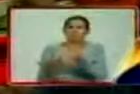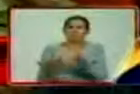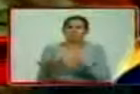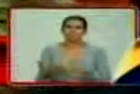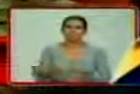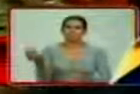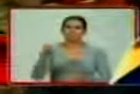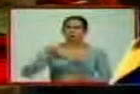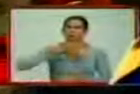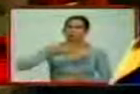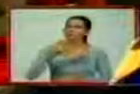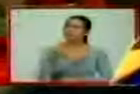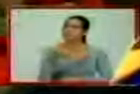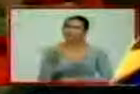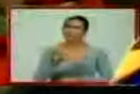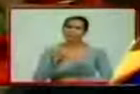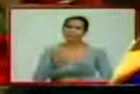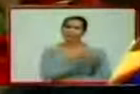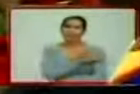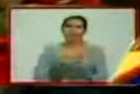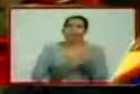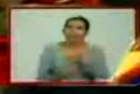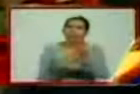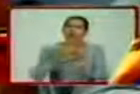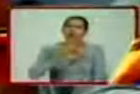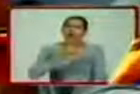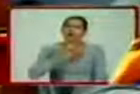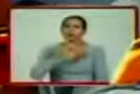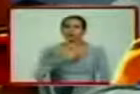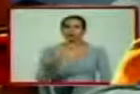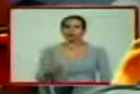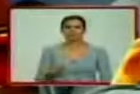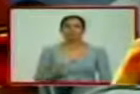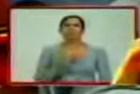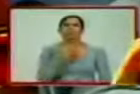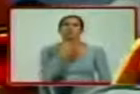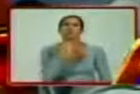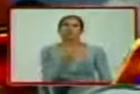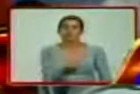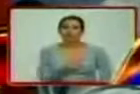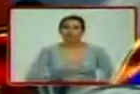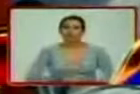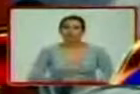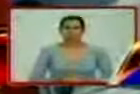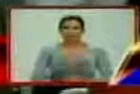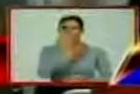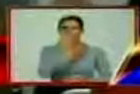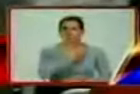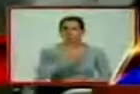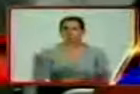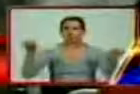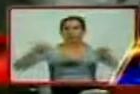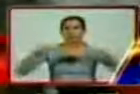más el odio, no sigan siendo portavoces de la miseria humana.